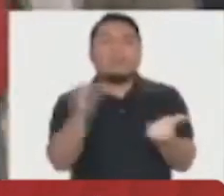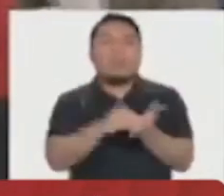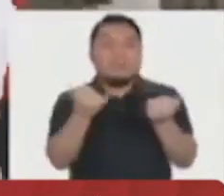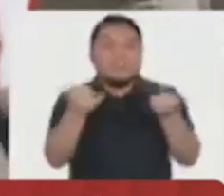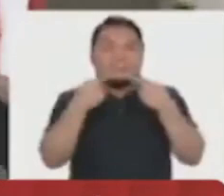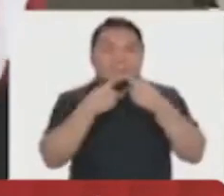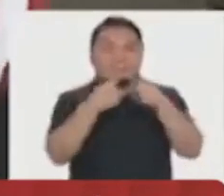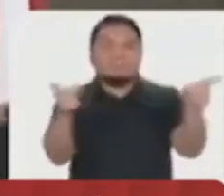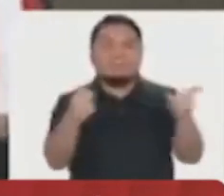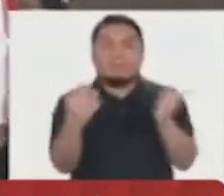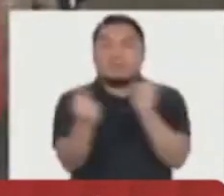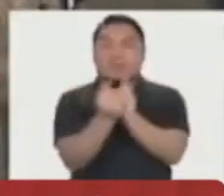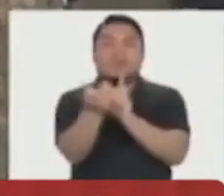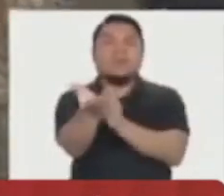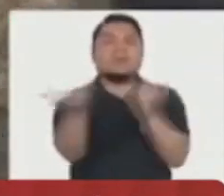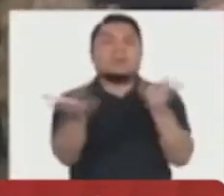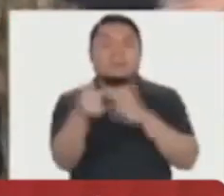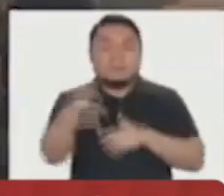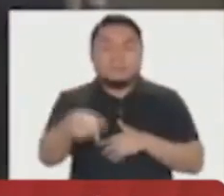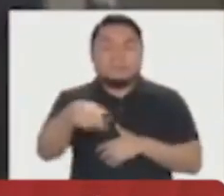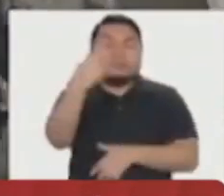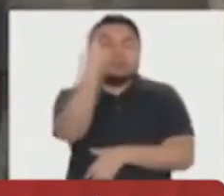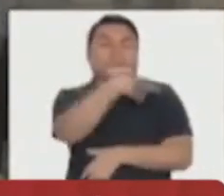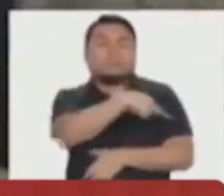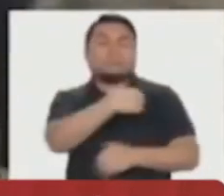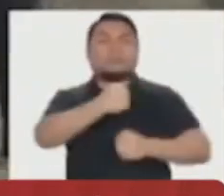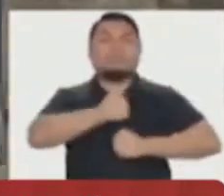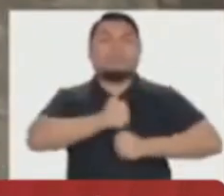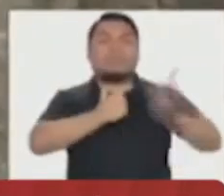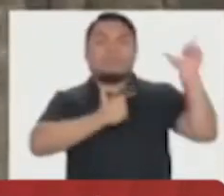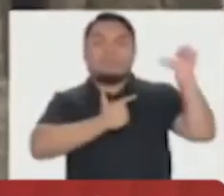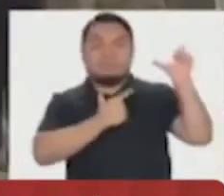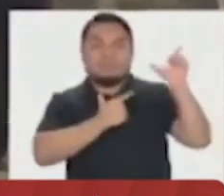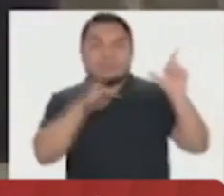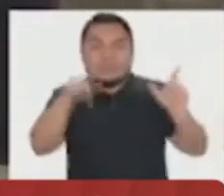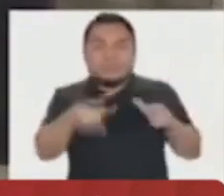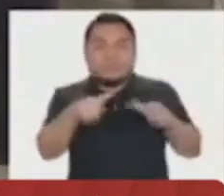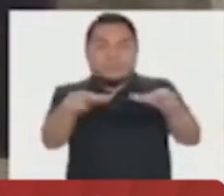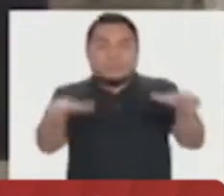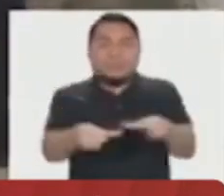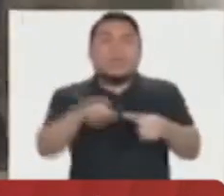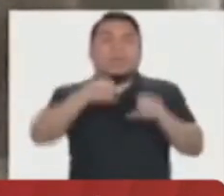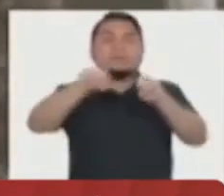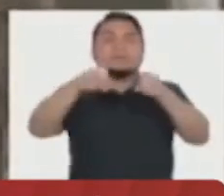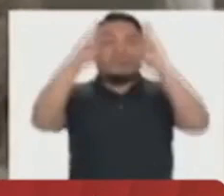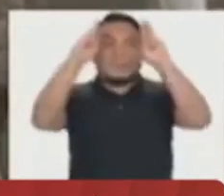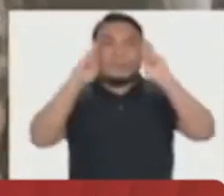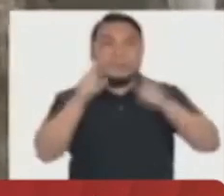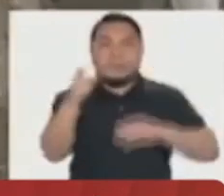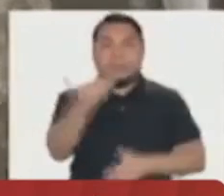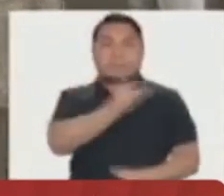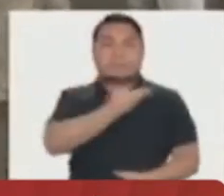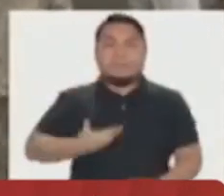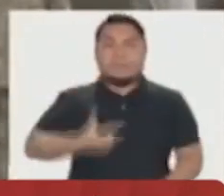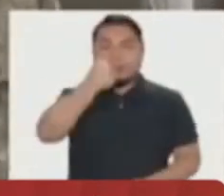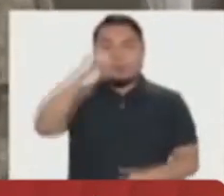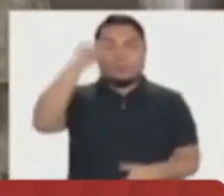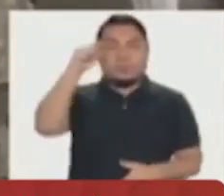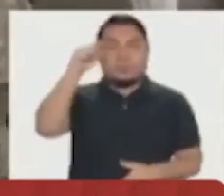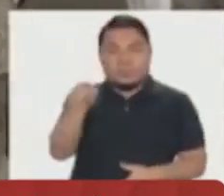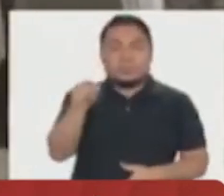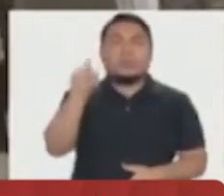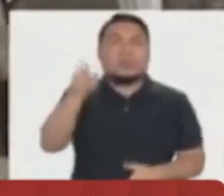de las Fuerzas Armadas ya no tendrán que ir al Instituto Nacional de Salud a someterse a una prueba molecular. Ahora tendrán su